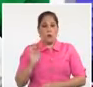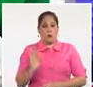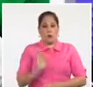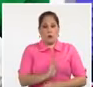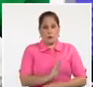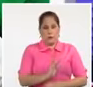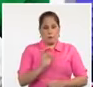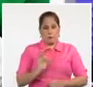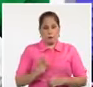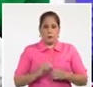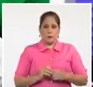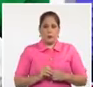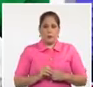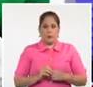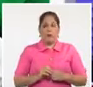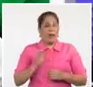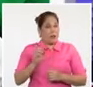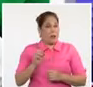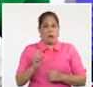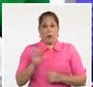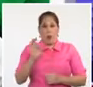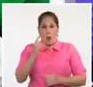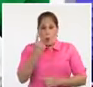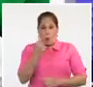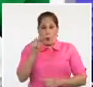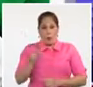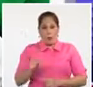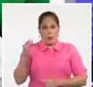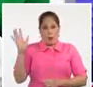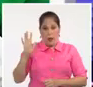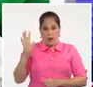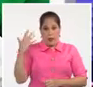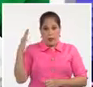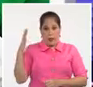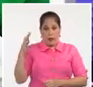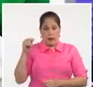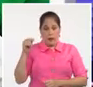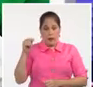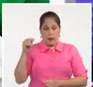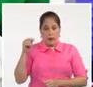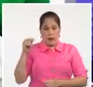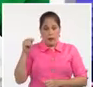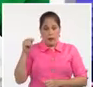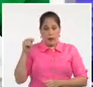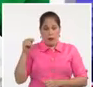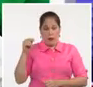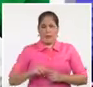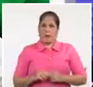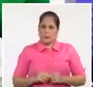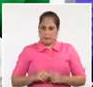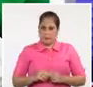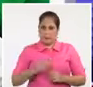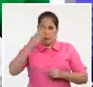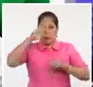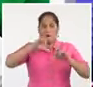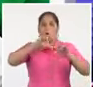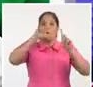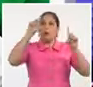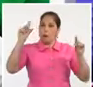Rusia, que son los únicos extranjeros que se diagnosticaron en el día de ayer en el país.